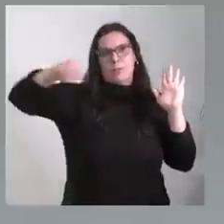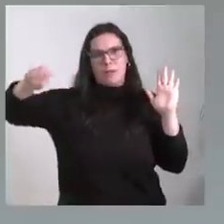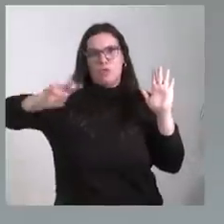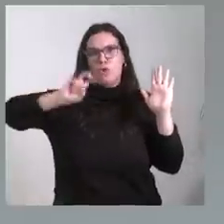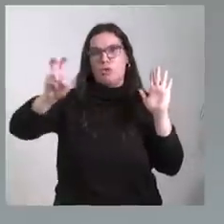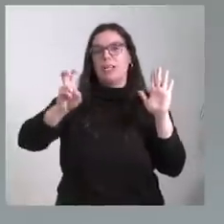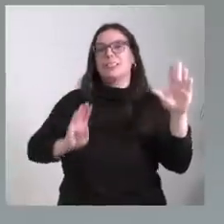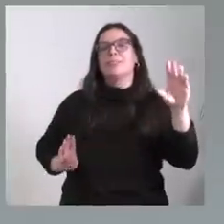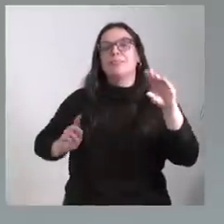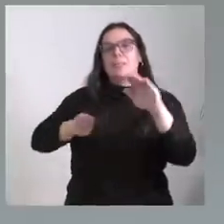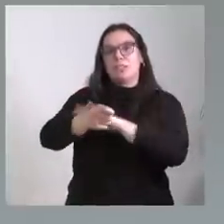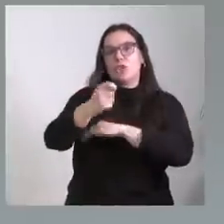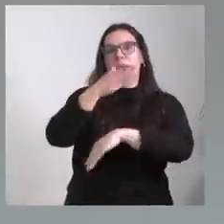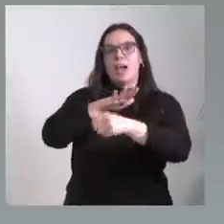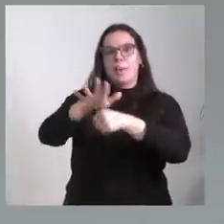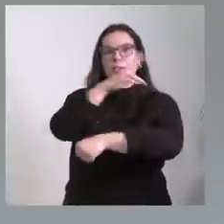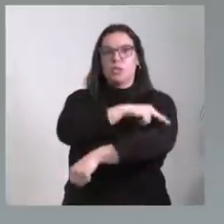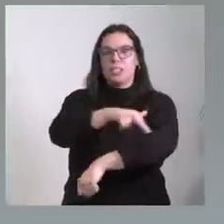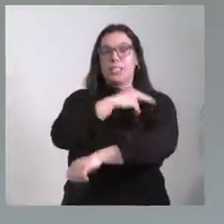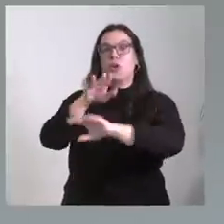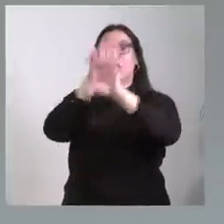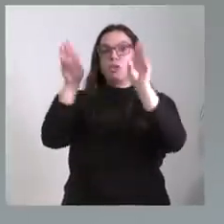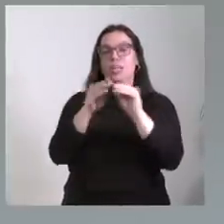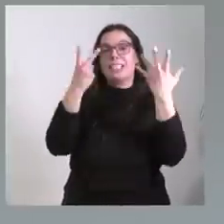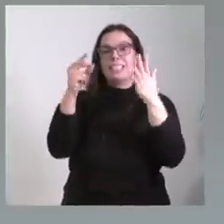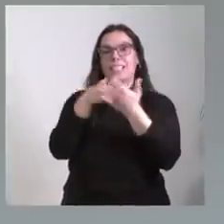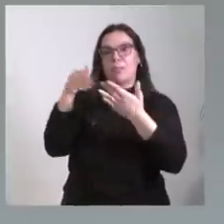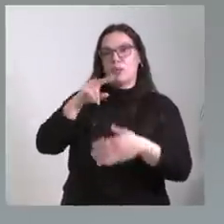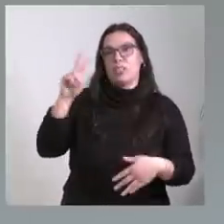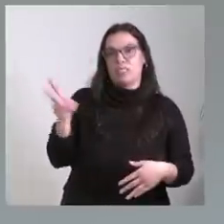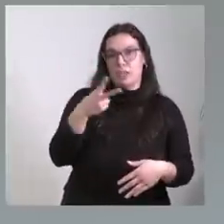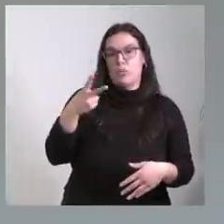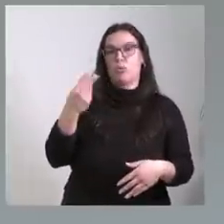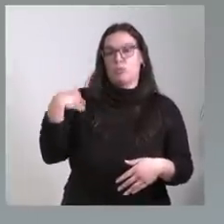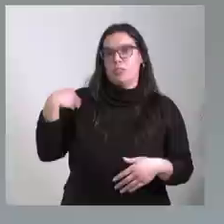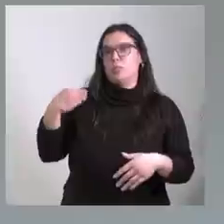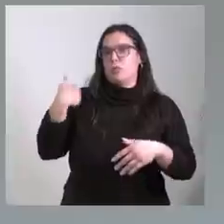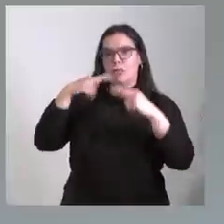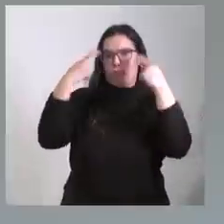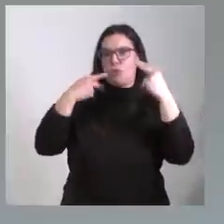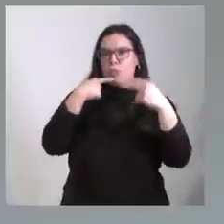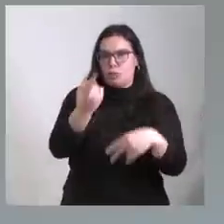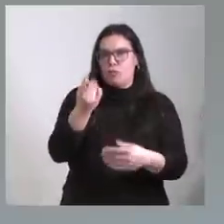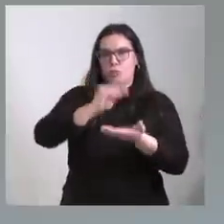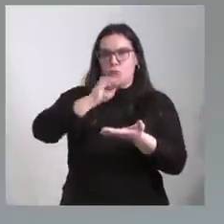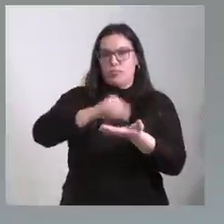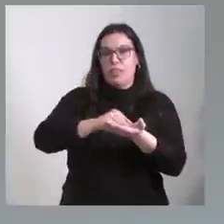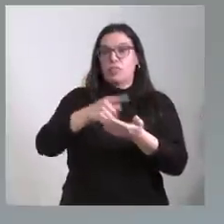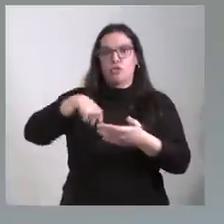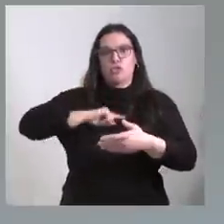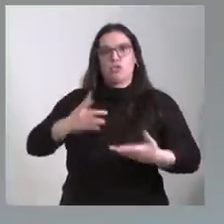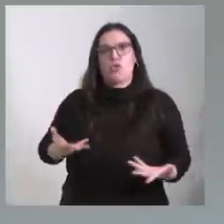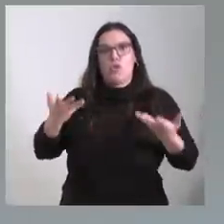que ver con inversiones En el ámbito sanitario y que importan un total de 70 millones de euros como hemos manifestado de forma pública alguna vez y que nosotros ofrecemos